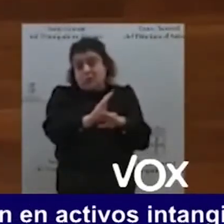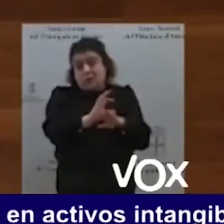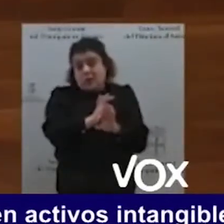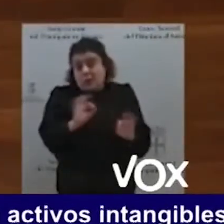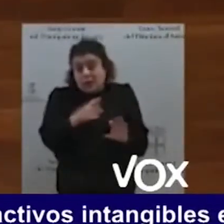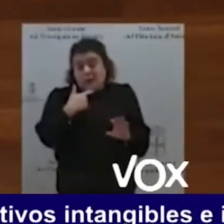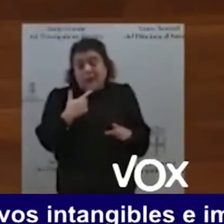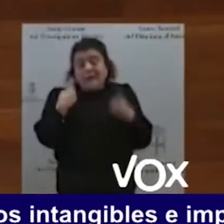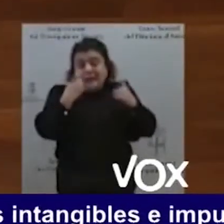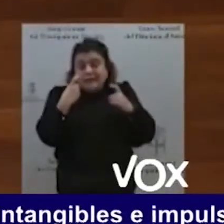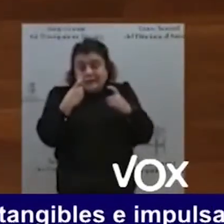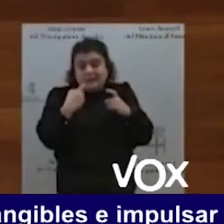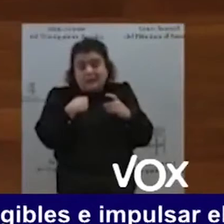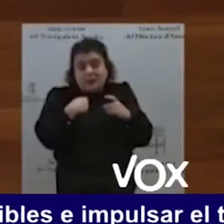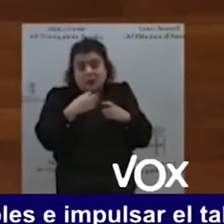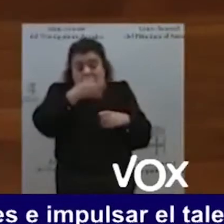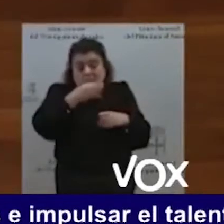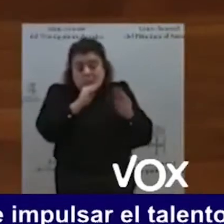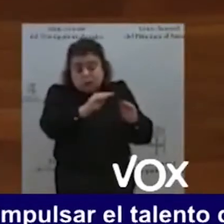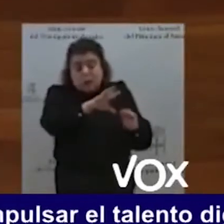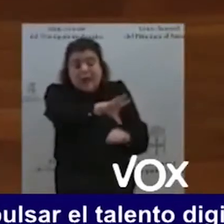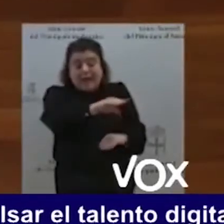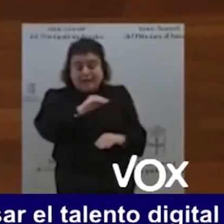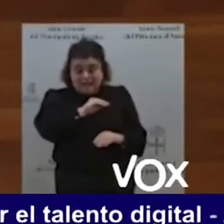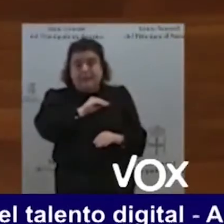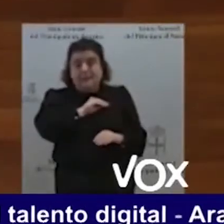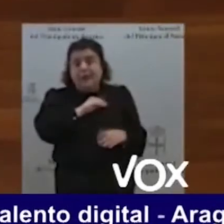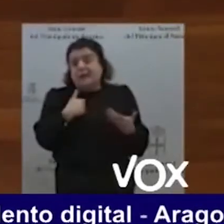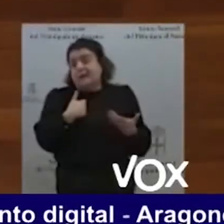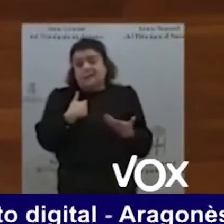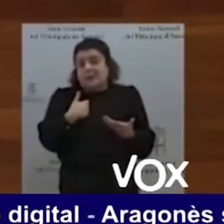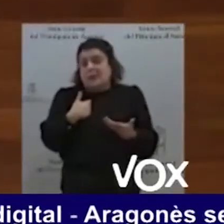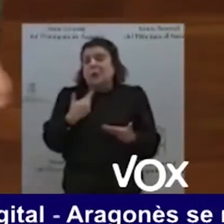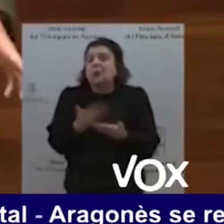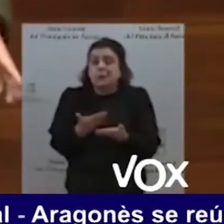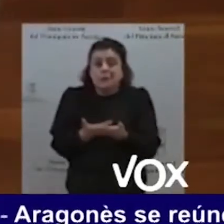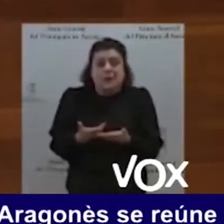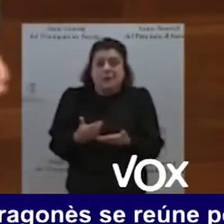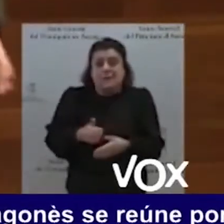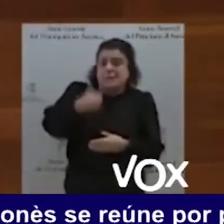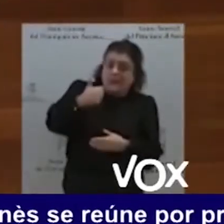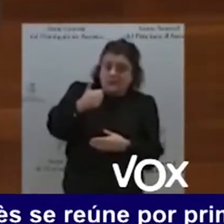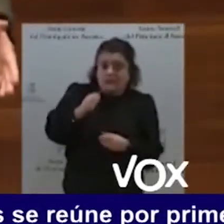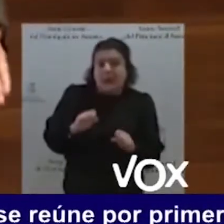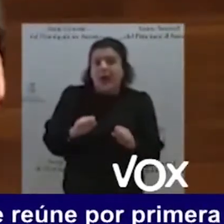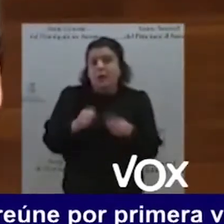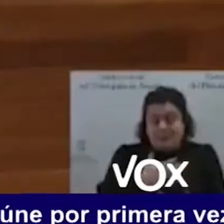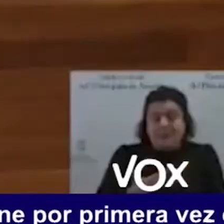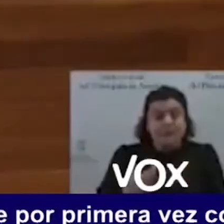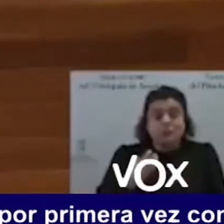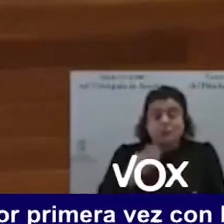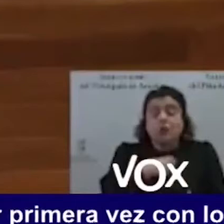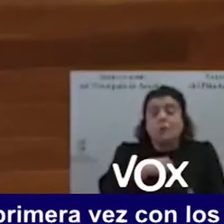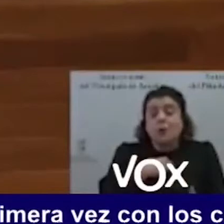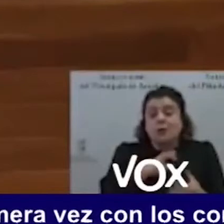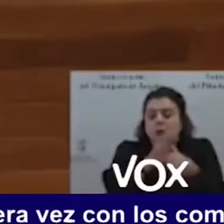más de esa oficialidad impuesta y de obligaciones que se pretende, porque esto ya no es un tema legal, es una norma de educación. Lo que